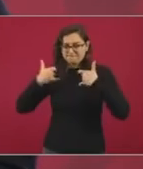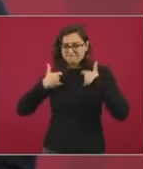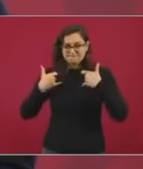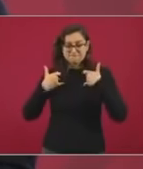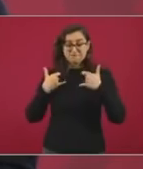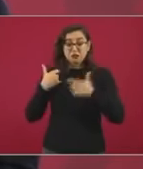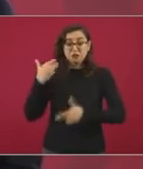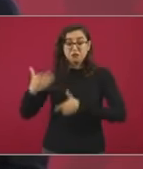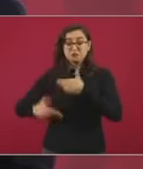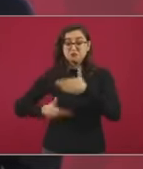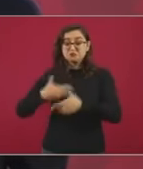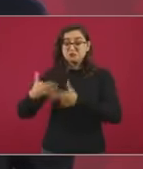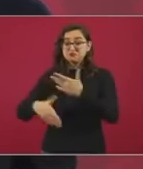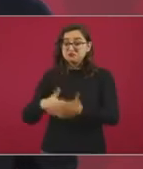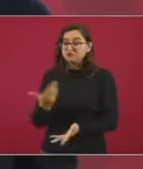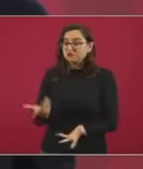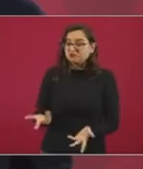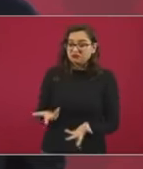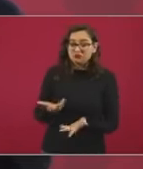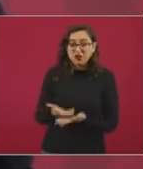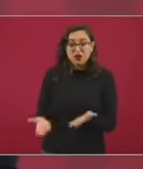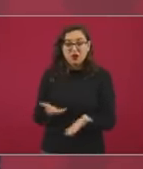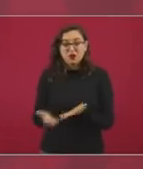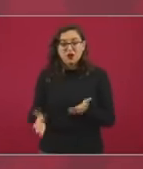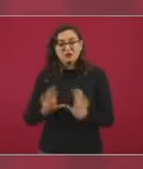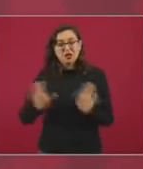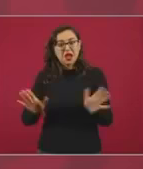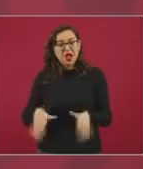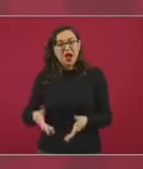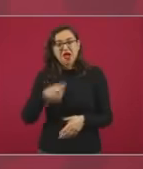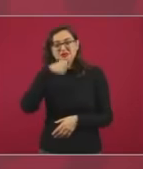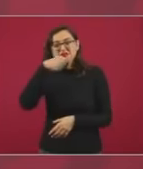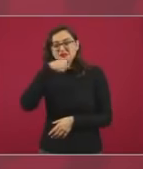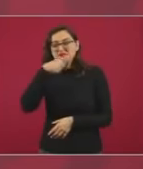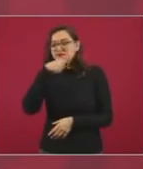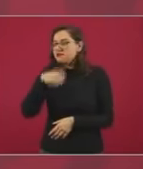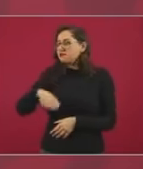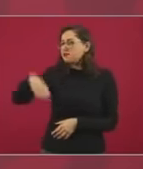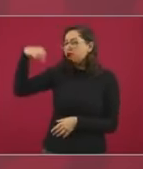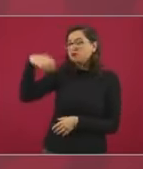se quedaron sin nada porque no